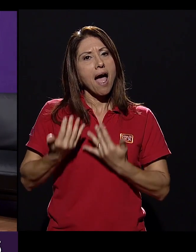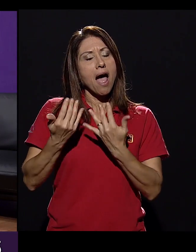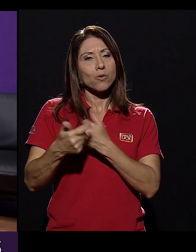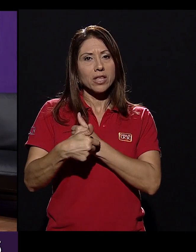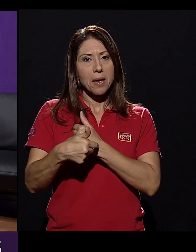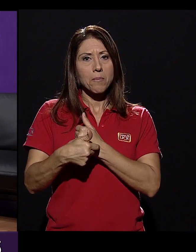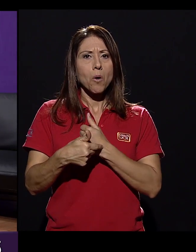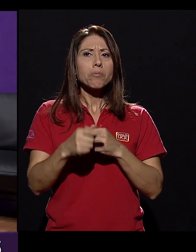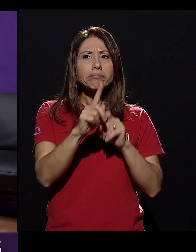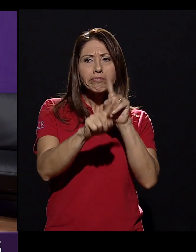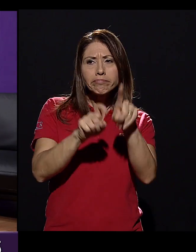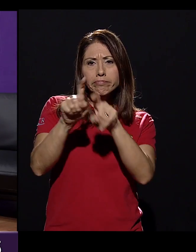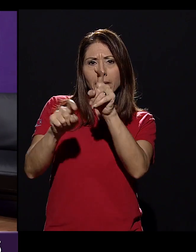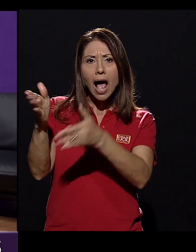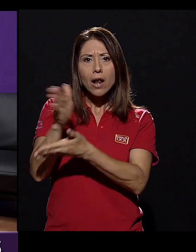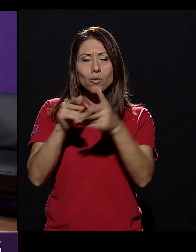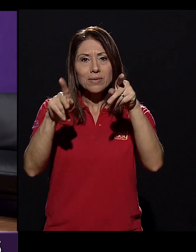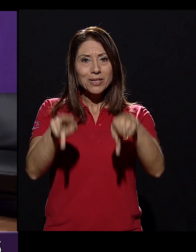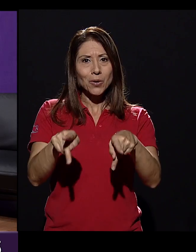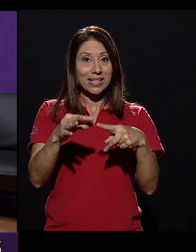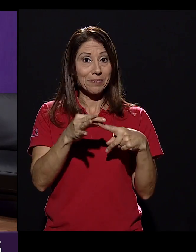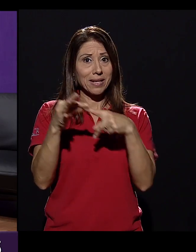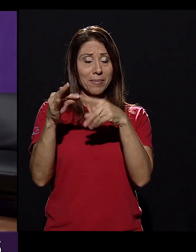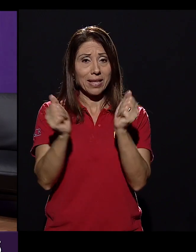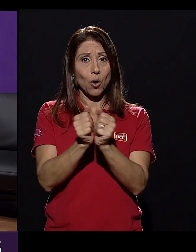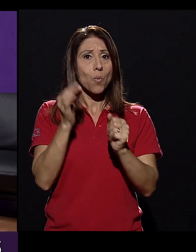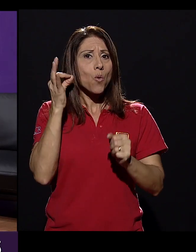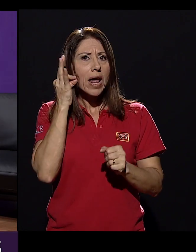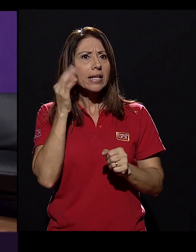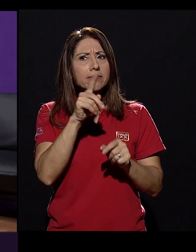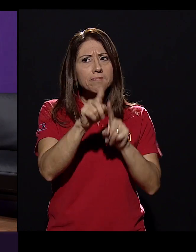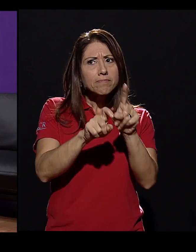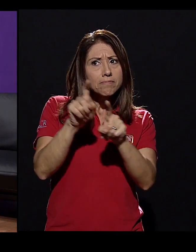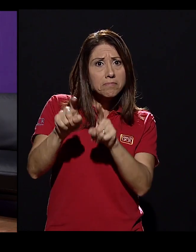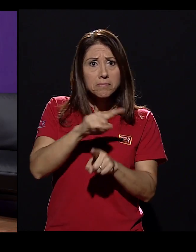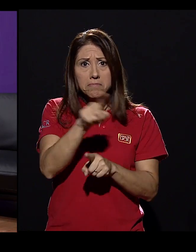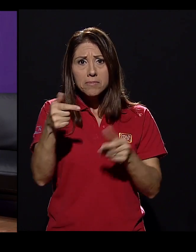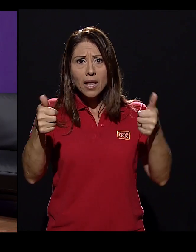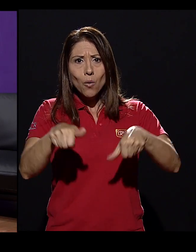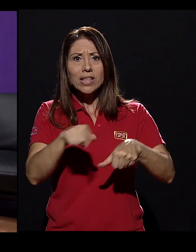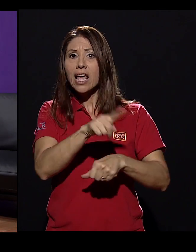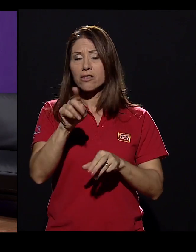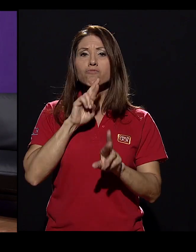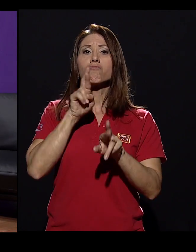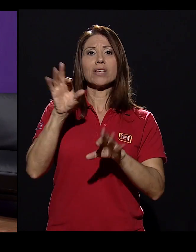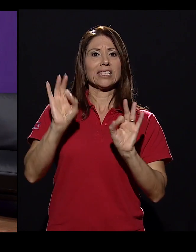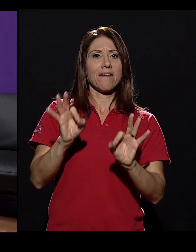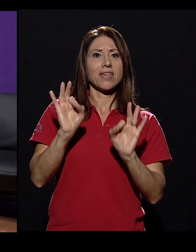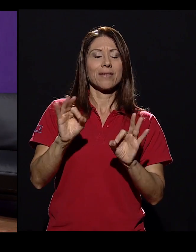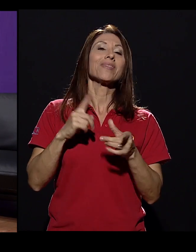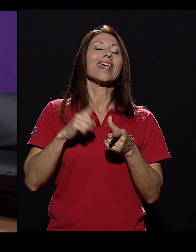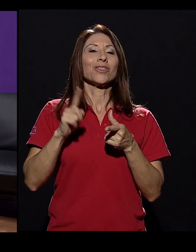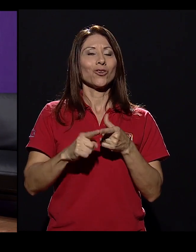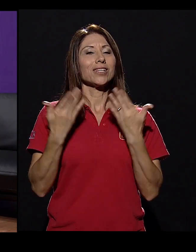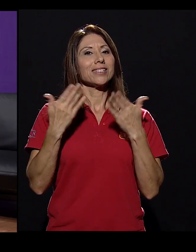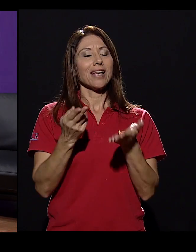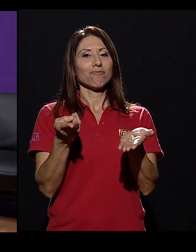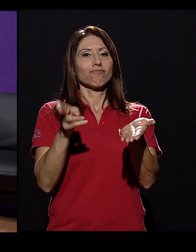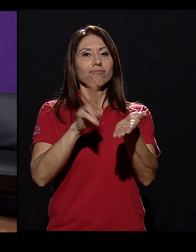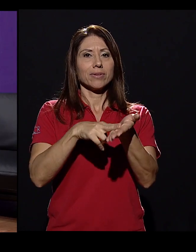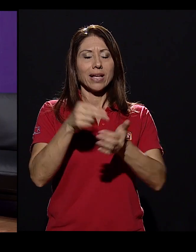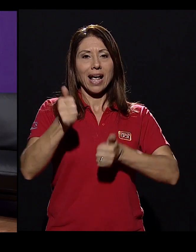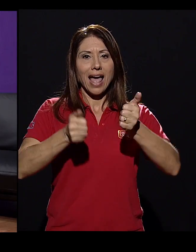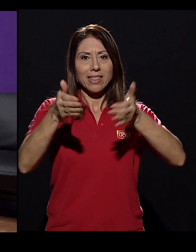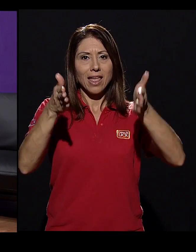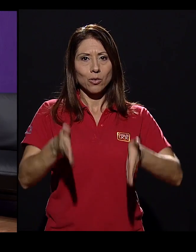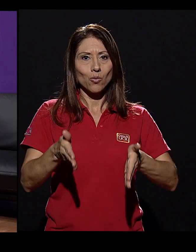tiempo, consultaron con algunas personas, sobre todo con mujeres de sociedad civil, qué les parecía, dijeron que estaba bien, entonces se inscribió la